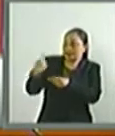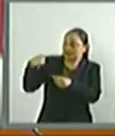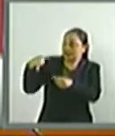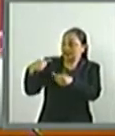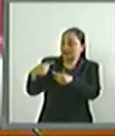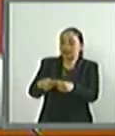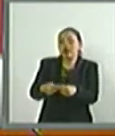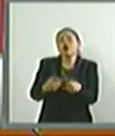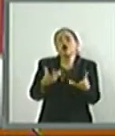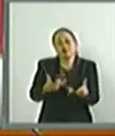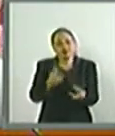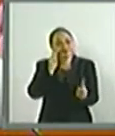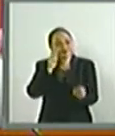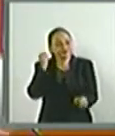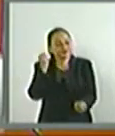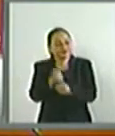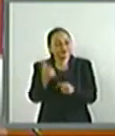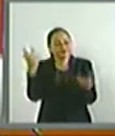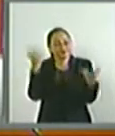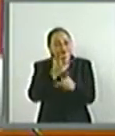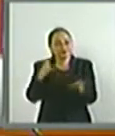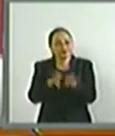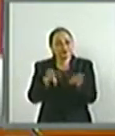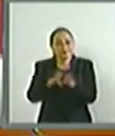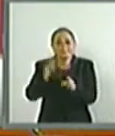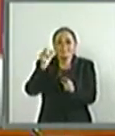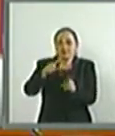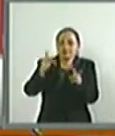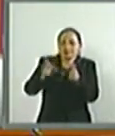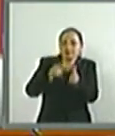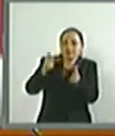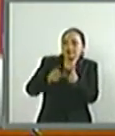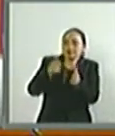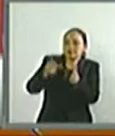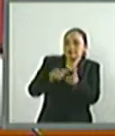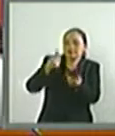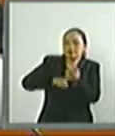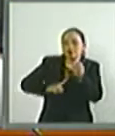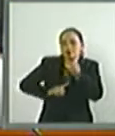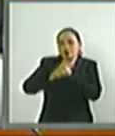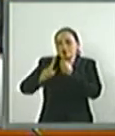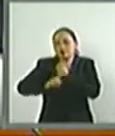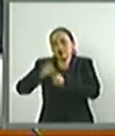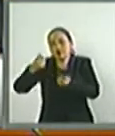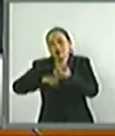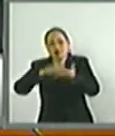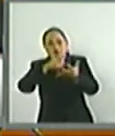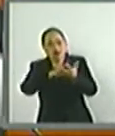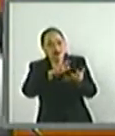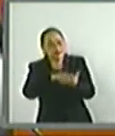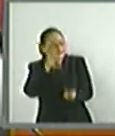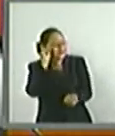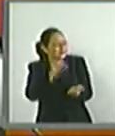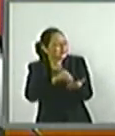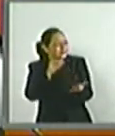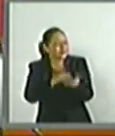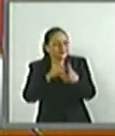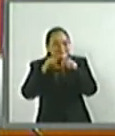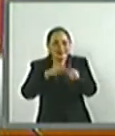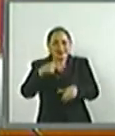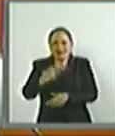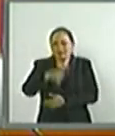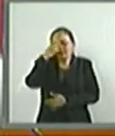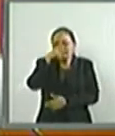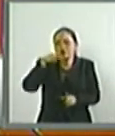podemos percatarnos perfectamente que lo que es un patrón ya reiterado de problemas y conflictos dentro del sistema penitenciario en nuestro